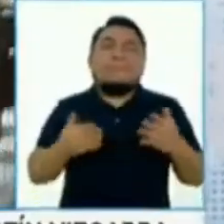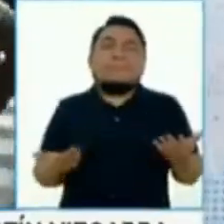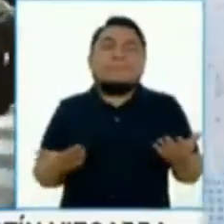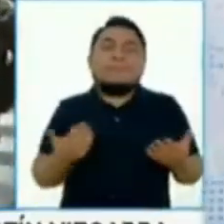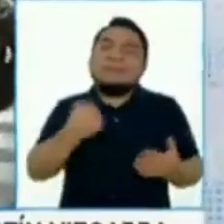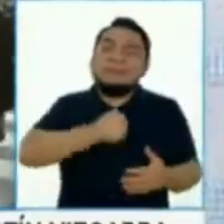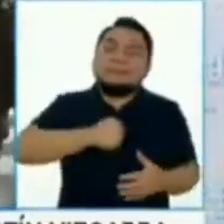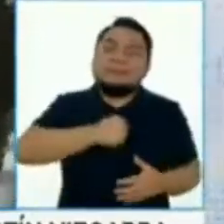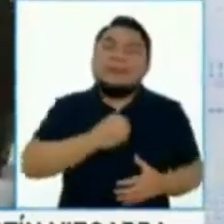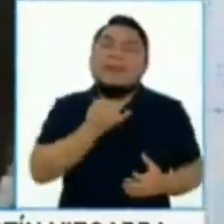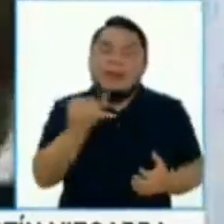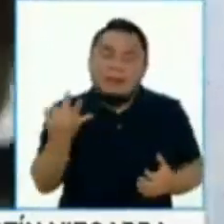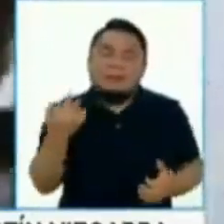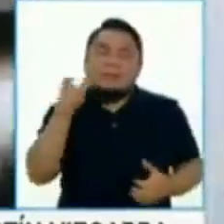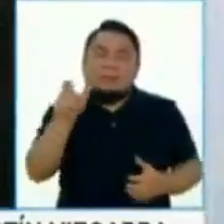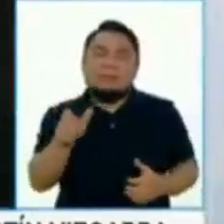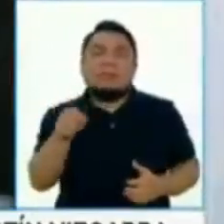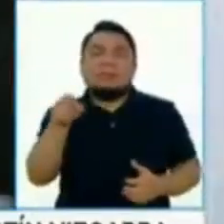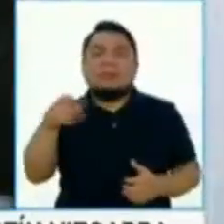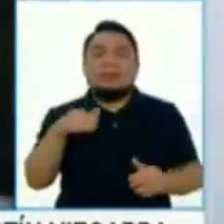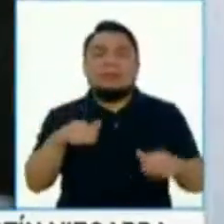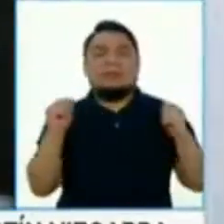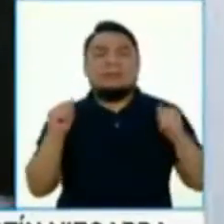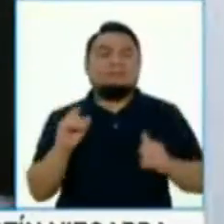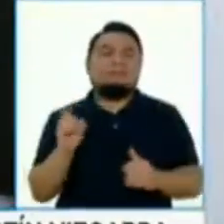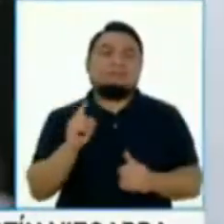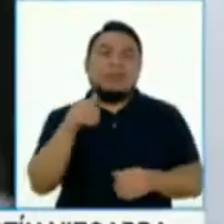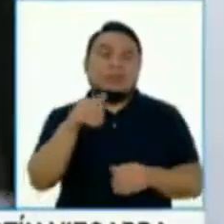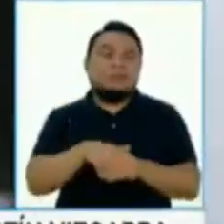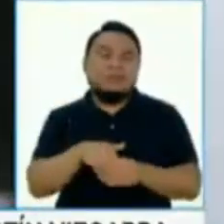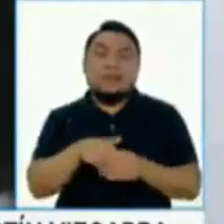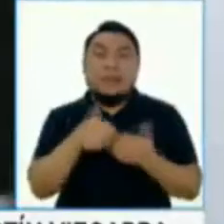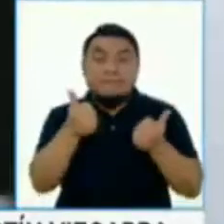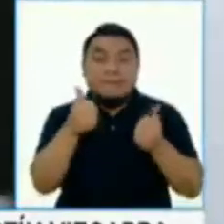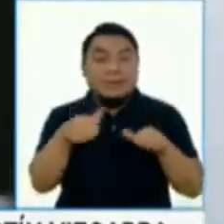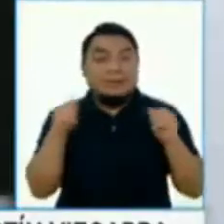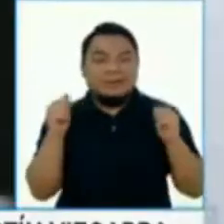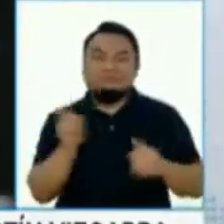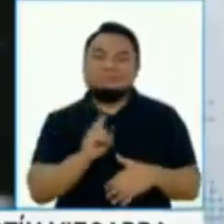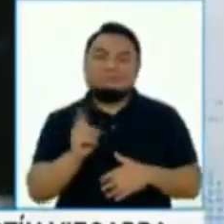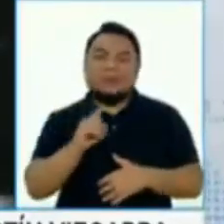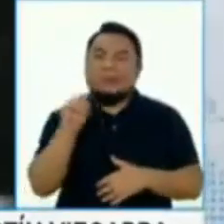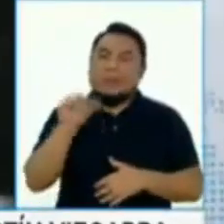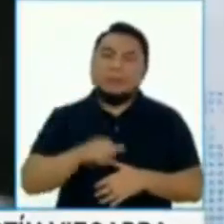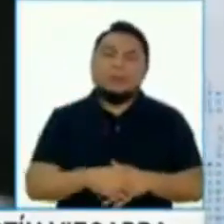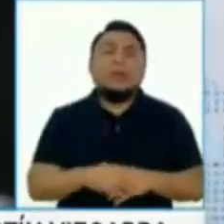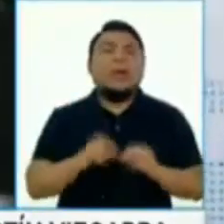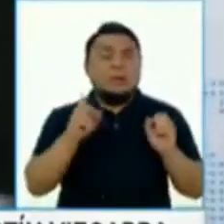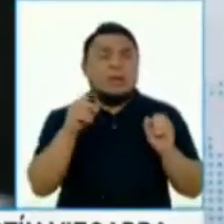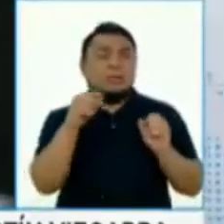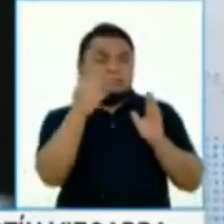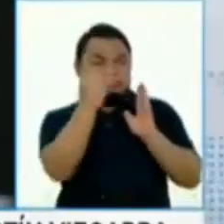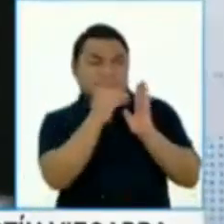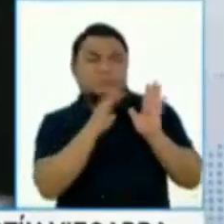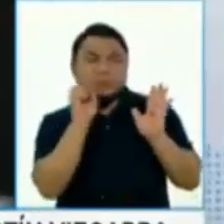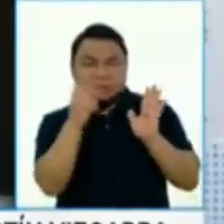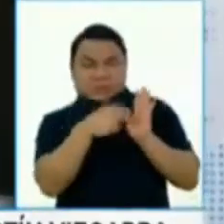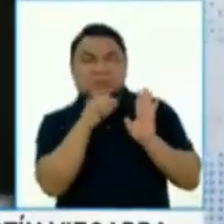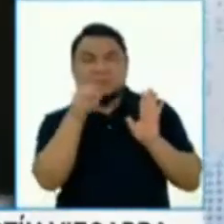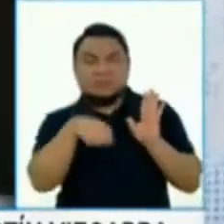lamentablemente un voto en abstención no es un voto muy incorrecto es legítimo pero no